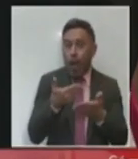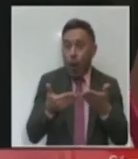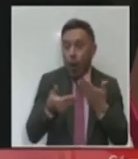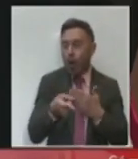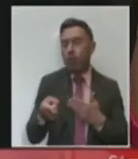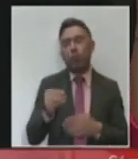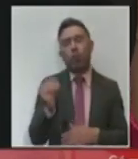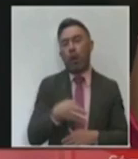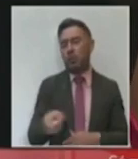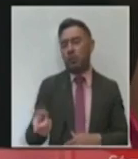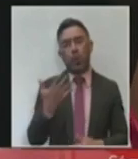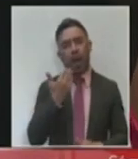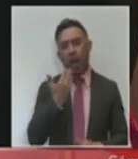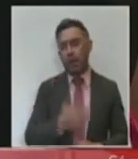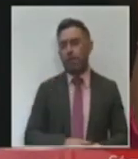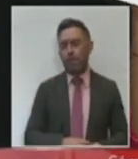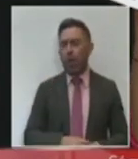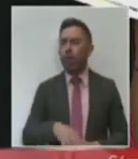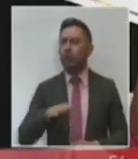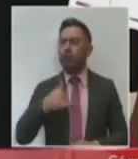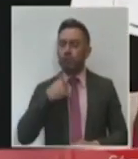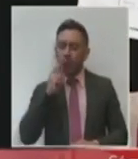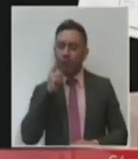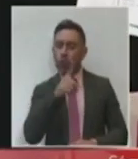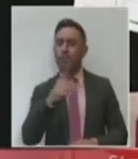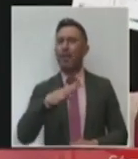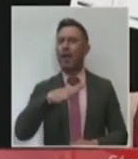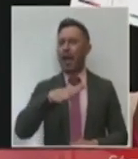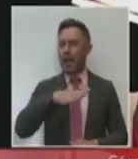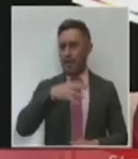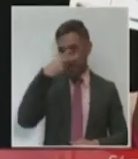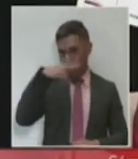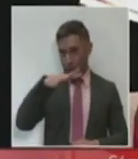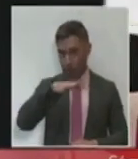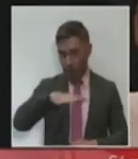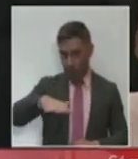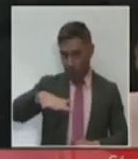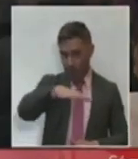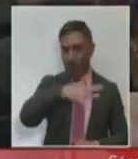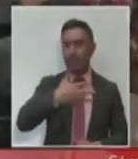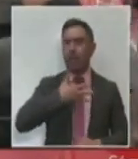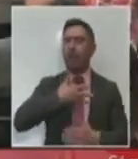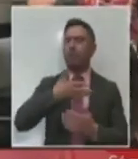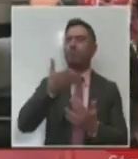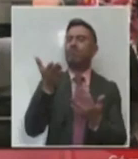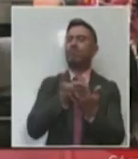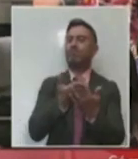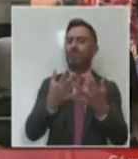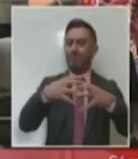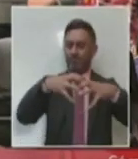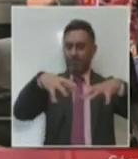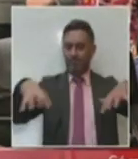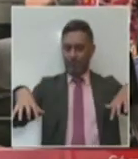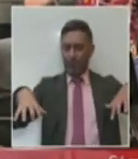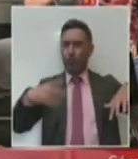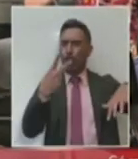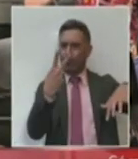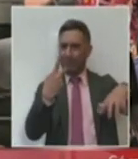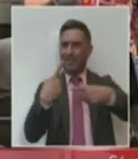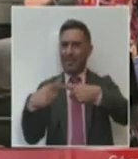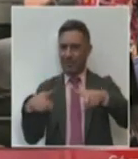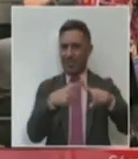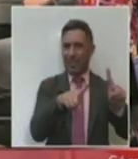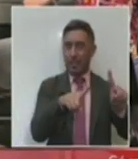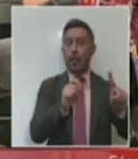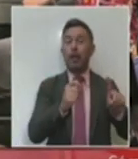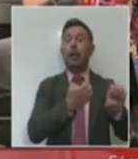hay estados, hay dos Méxicos, hay estados en donde se respeta la ley y hay